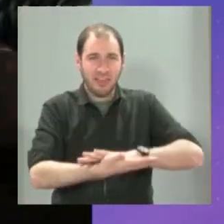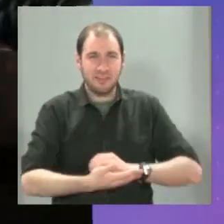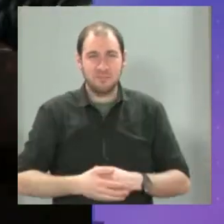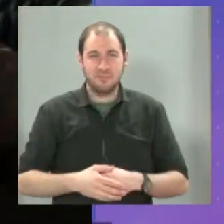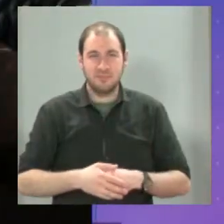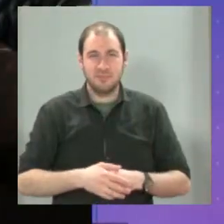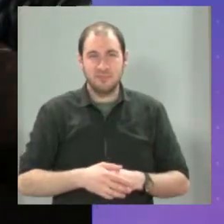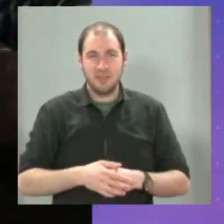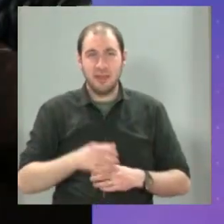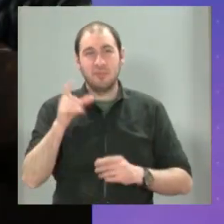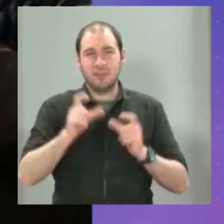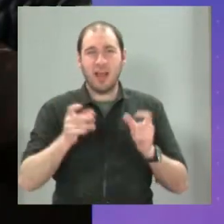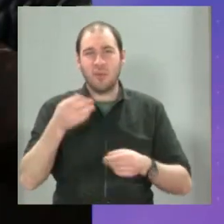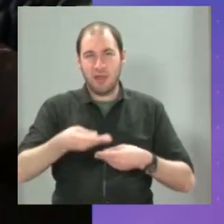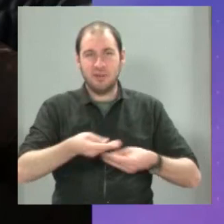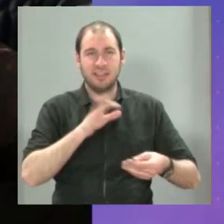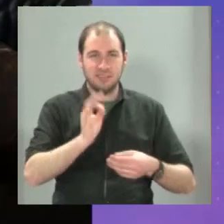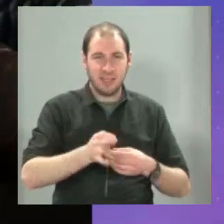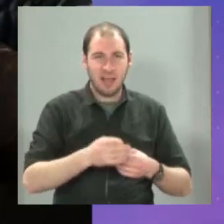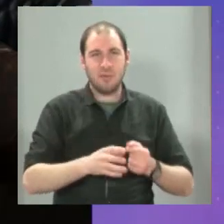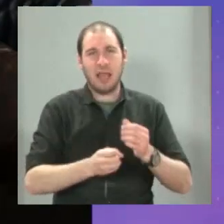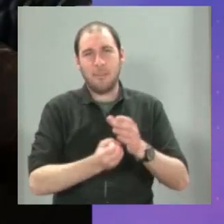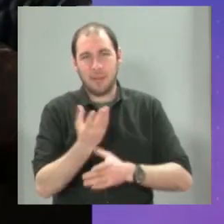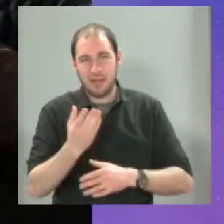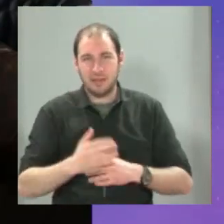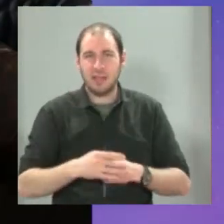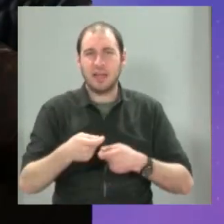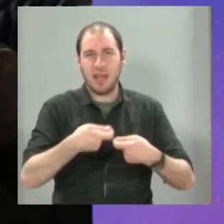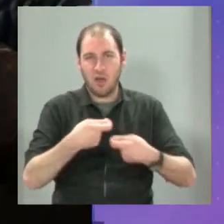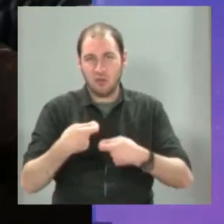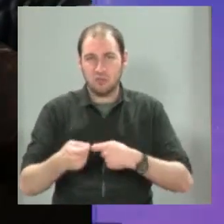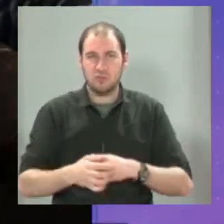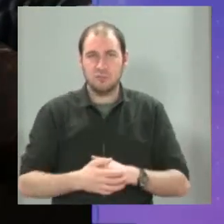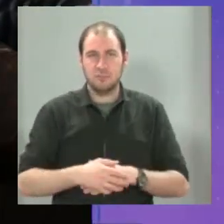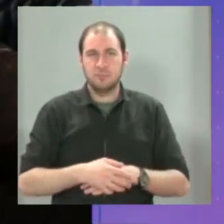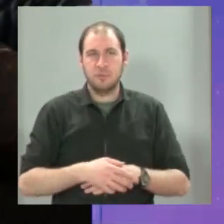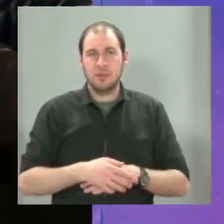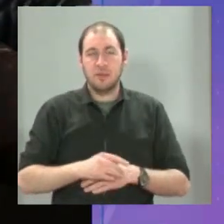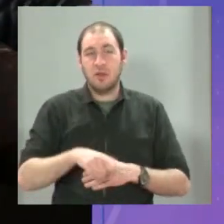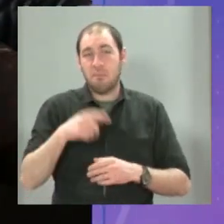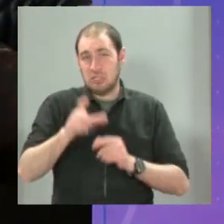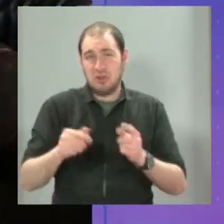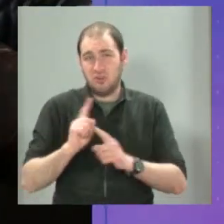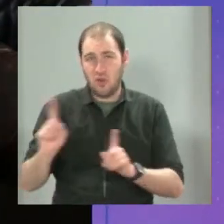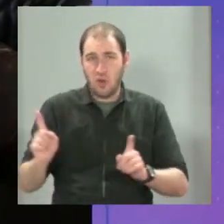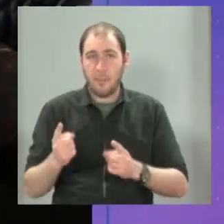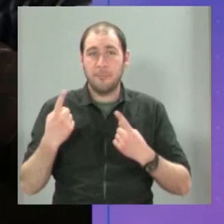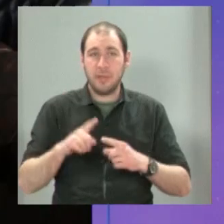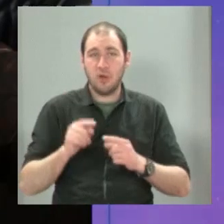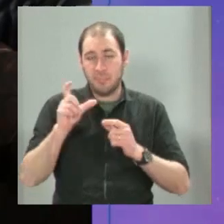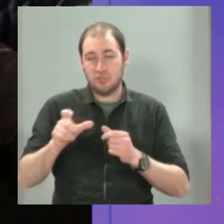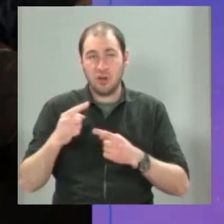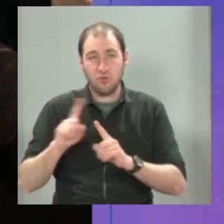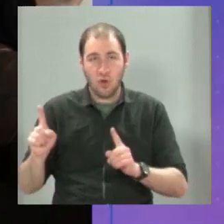gente que es talentosa para las empresas, para el emprendedurismo, para los negocios. Y hay gente que no, pero la gente que